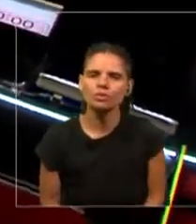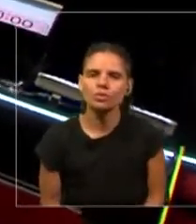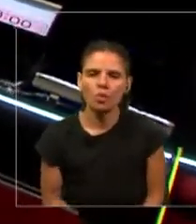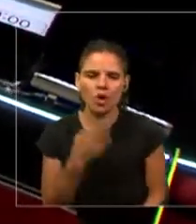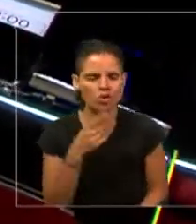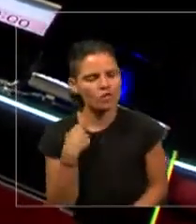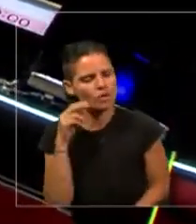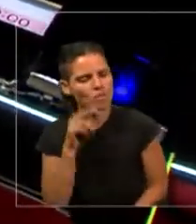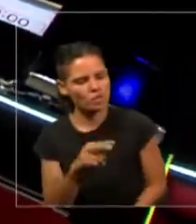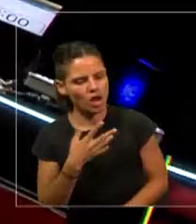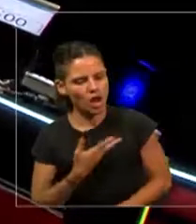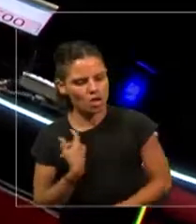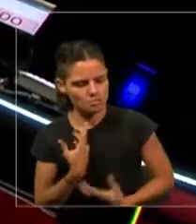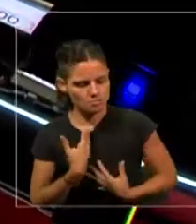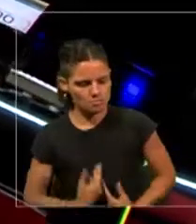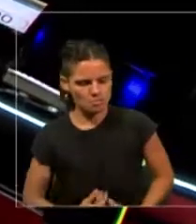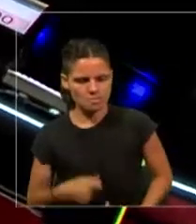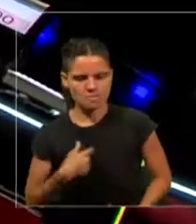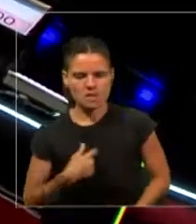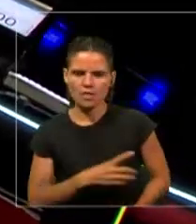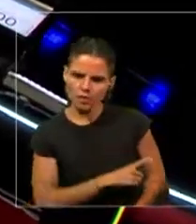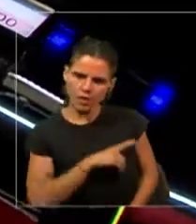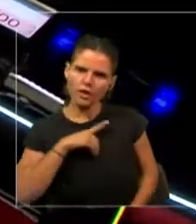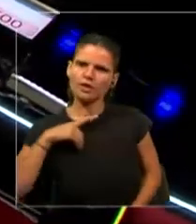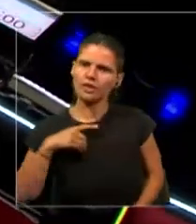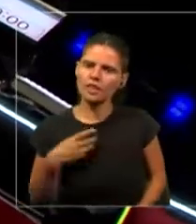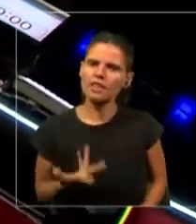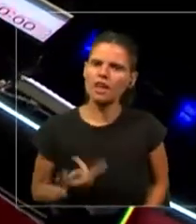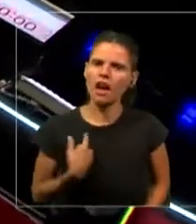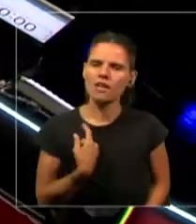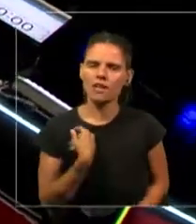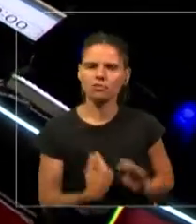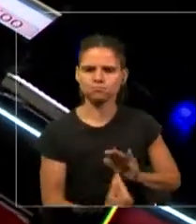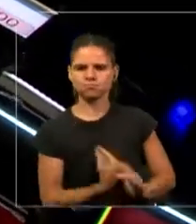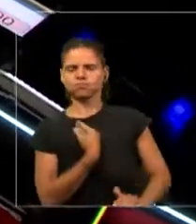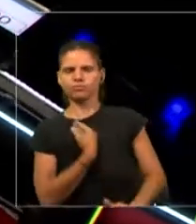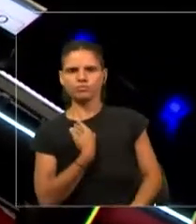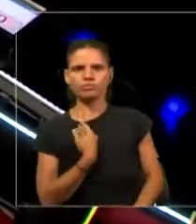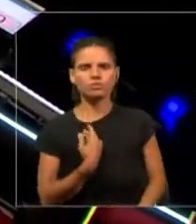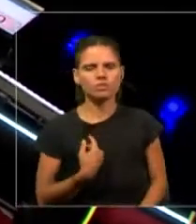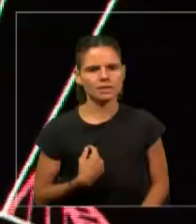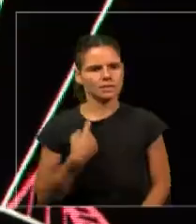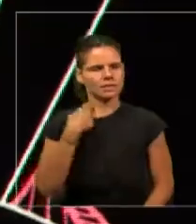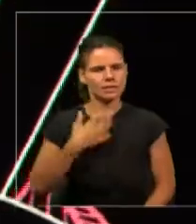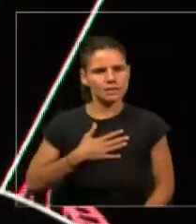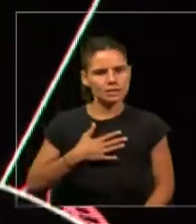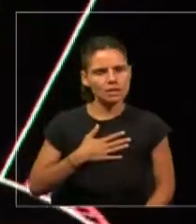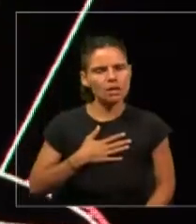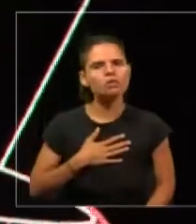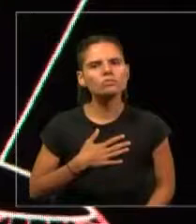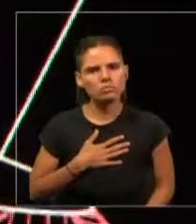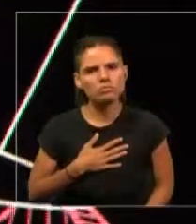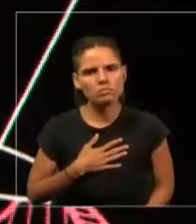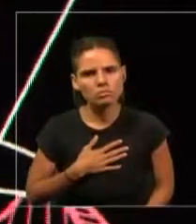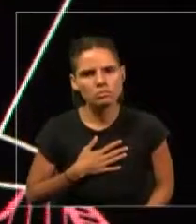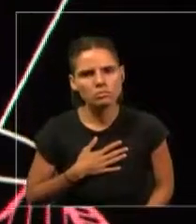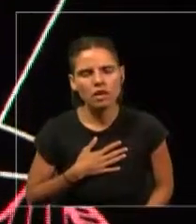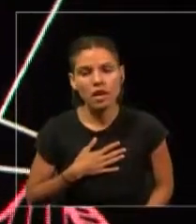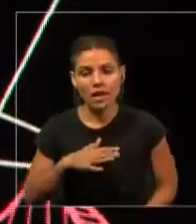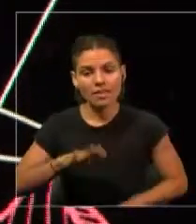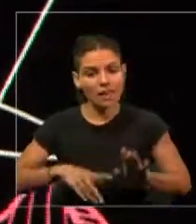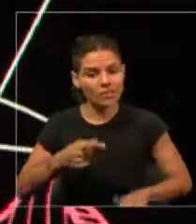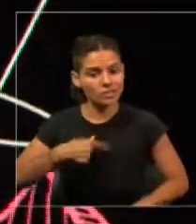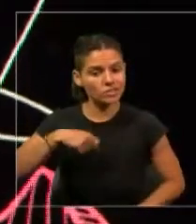está siendo alcanzada, que nuestra dignidad está siendo pisoteada. Individualmente quizás no lo alcanzamos,